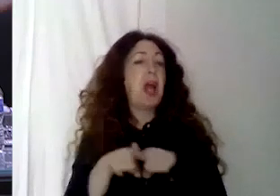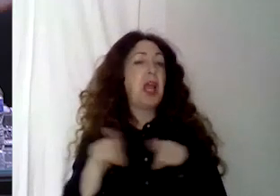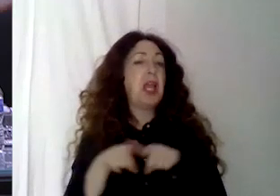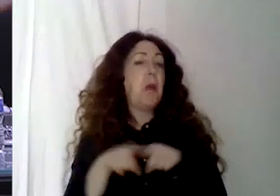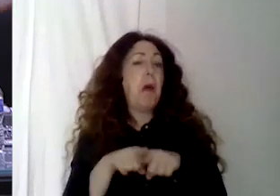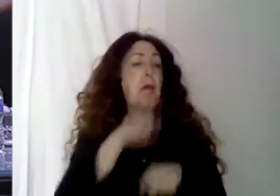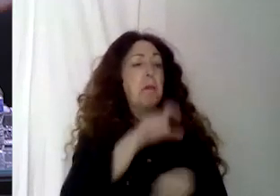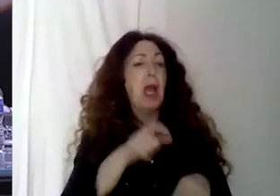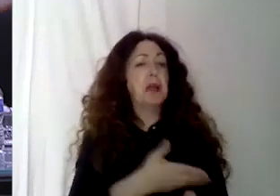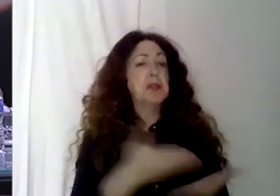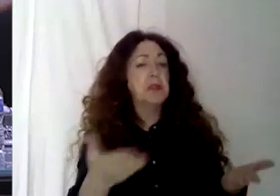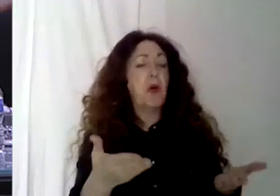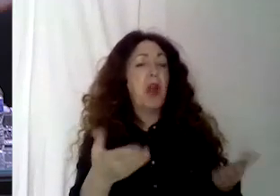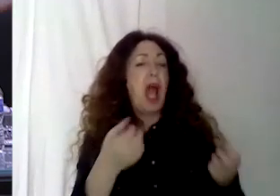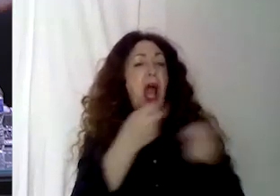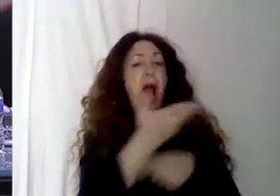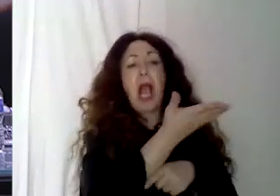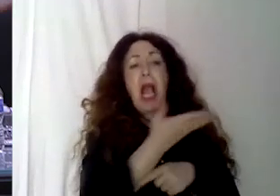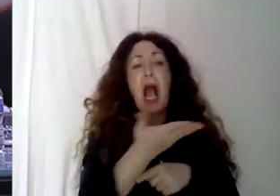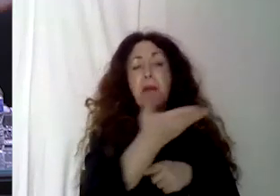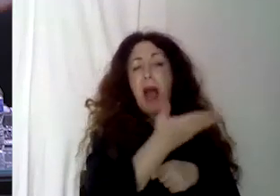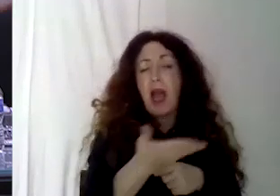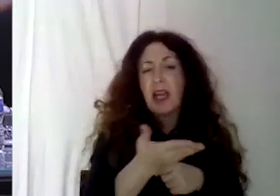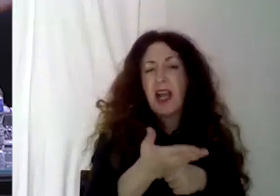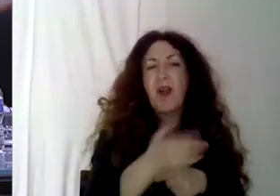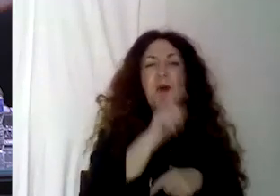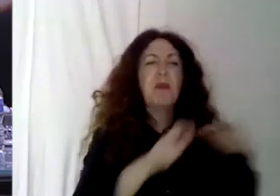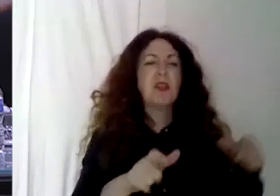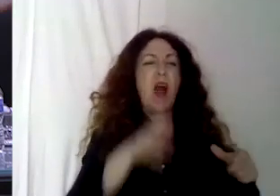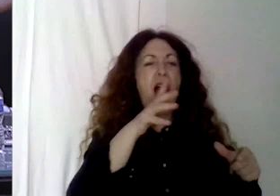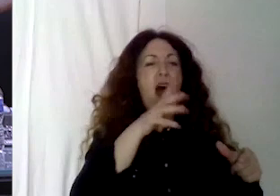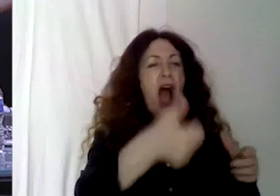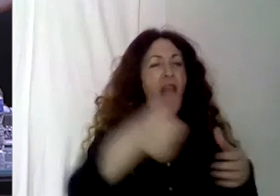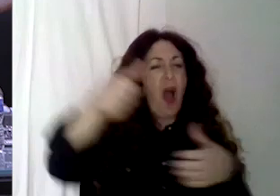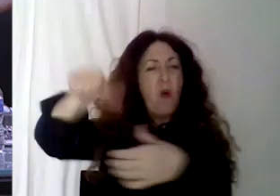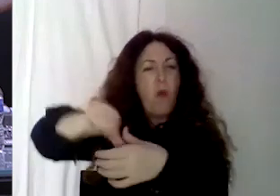agua o la camarera que llega 10 minutos antes